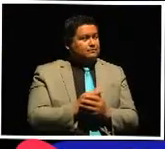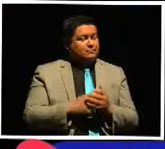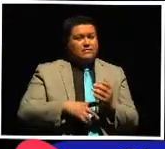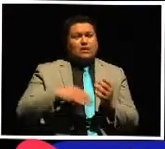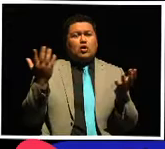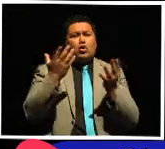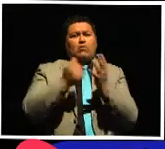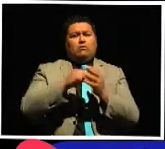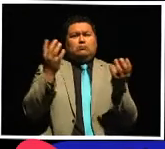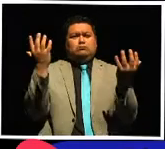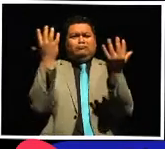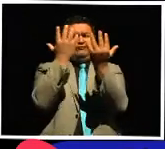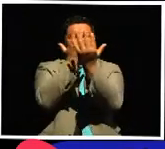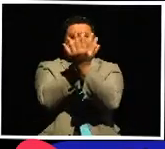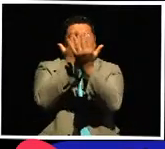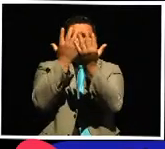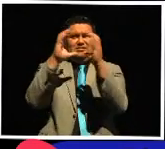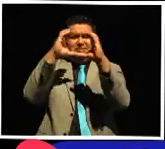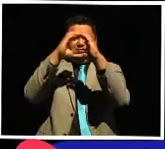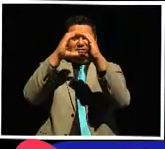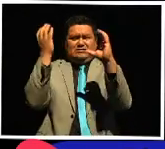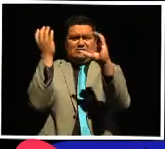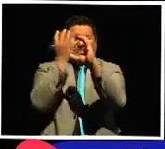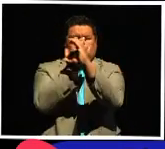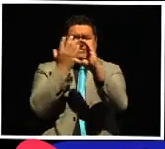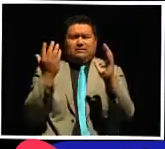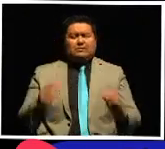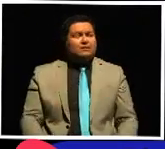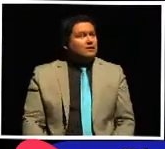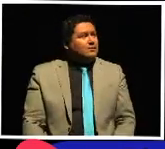¿cómo tiene que ver la sombra? Y cada teórico salió